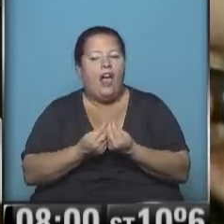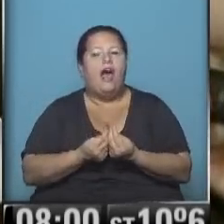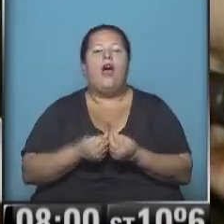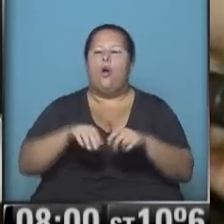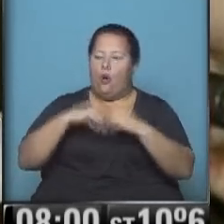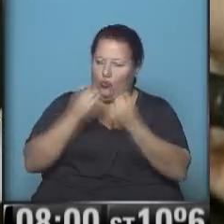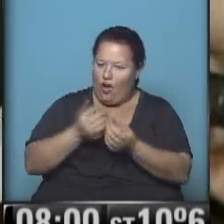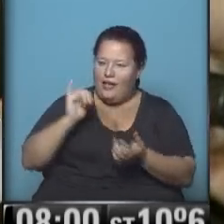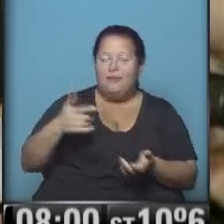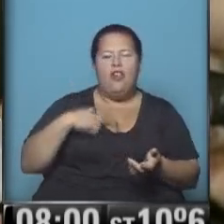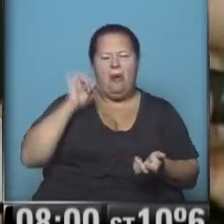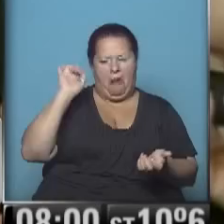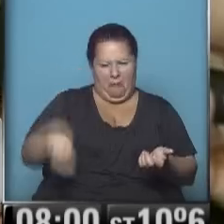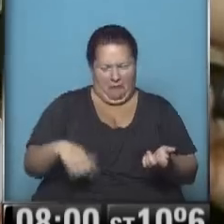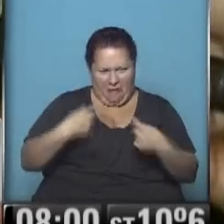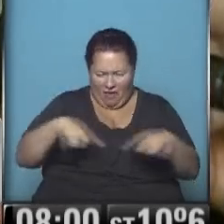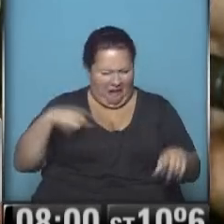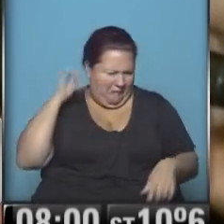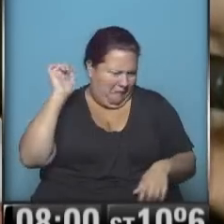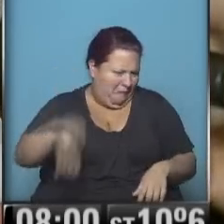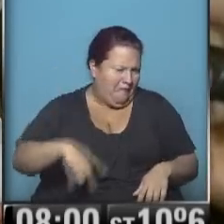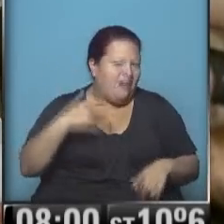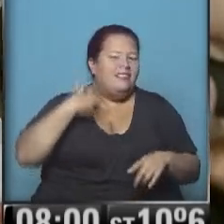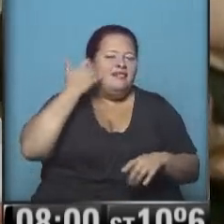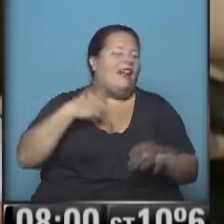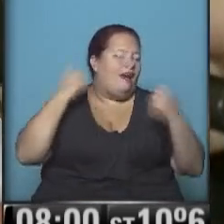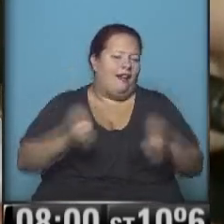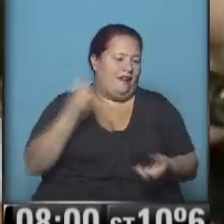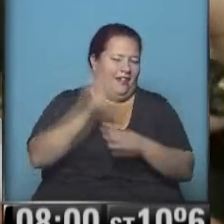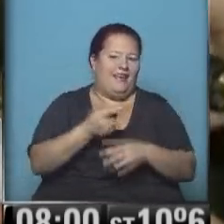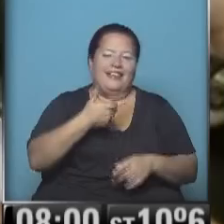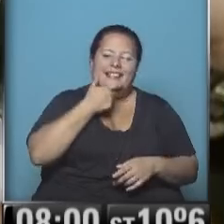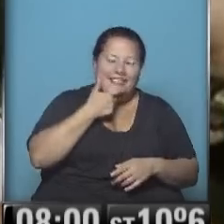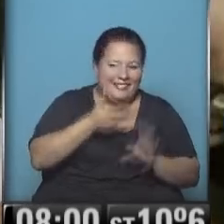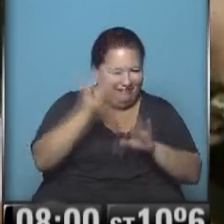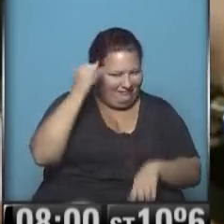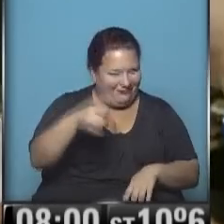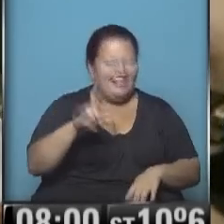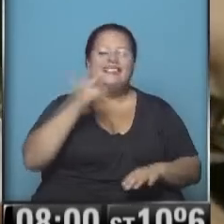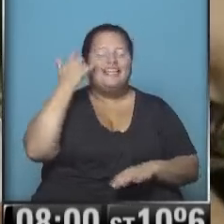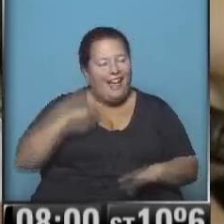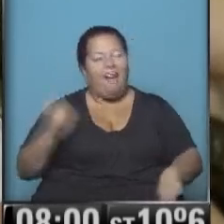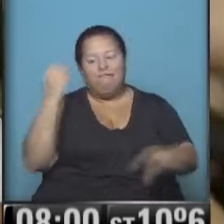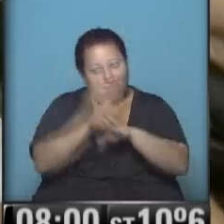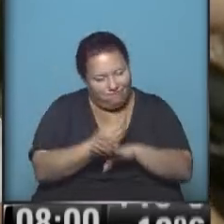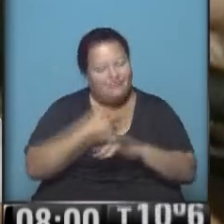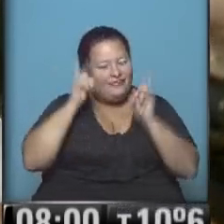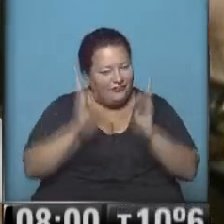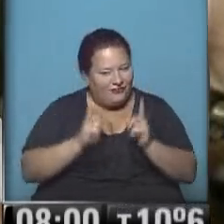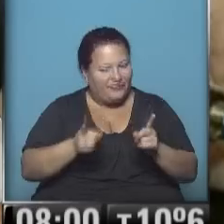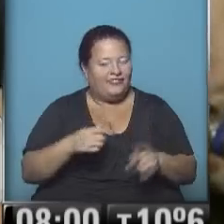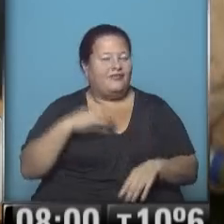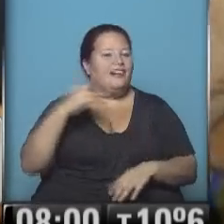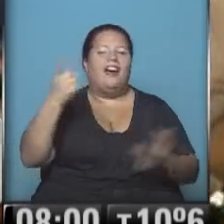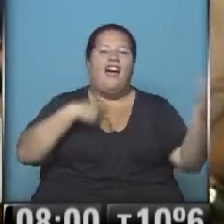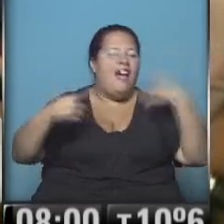Tengo número, pero no le doy bola a esas cosas. Yo ya decidí pero participar. Una sonrisa hace ya decidí que participar y voy a participar,